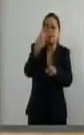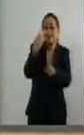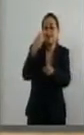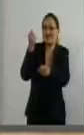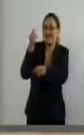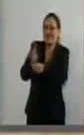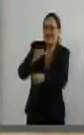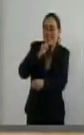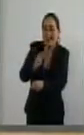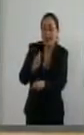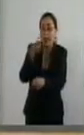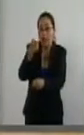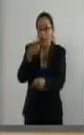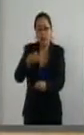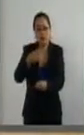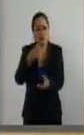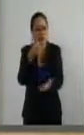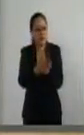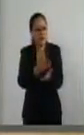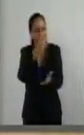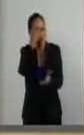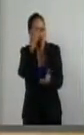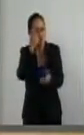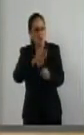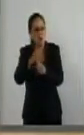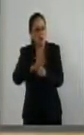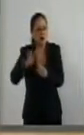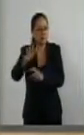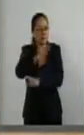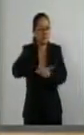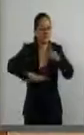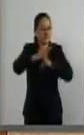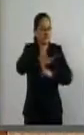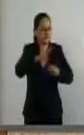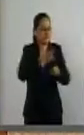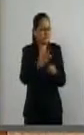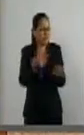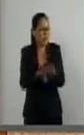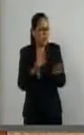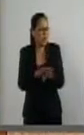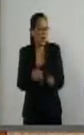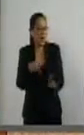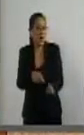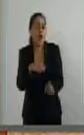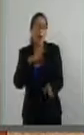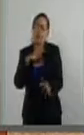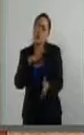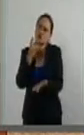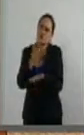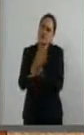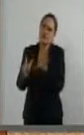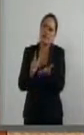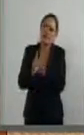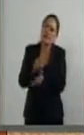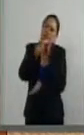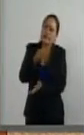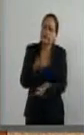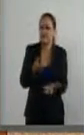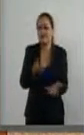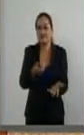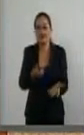localizadas y tratar de argumentarlo solamente por un contexto de tipo jurídico, me parece que